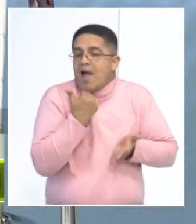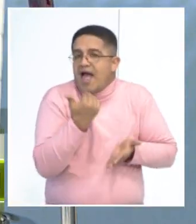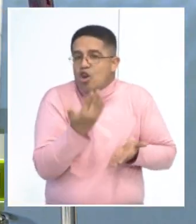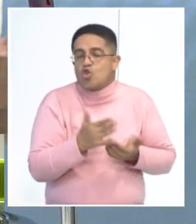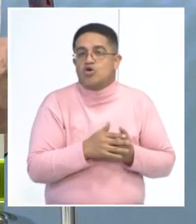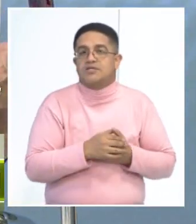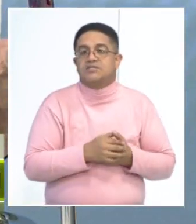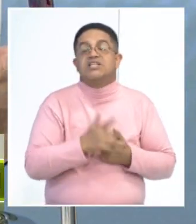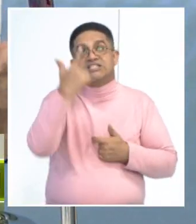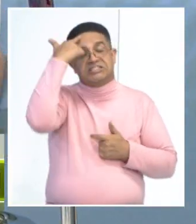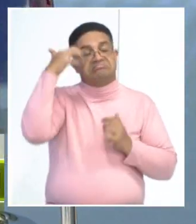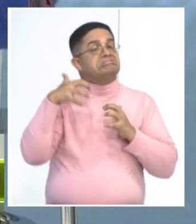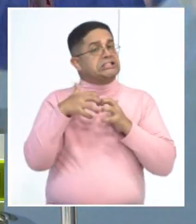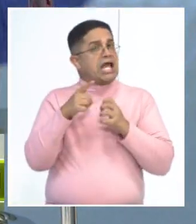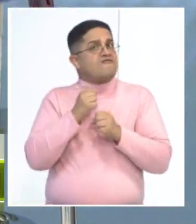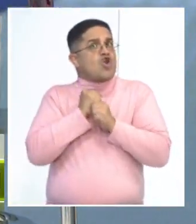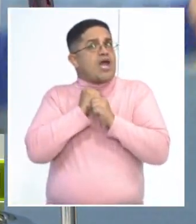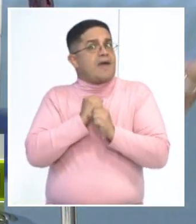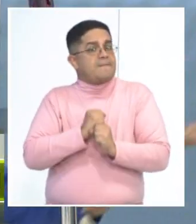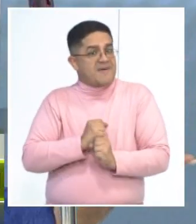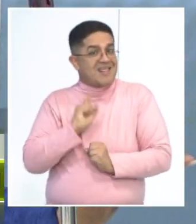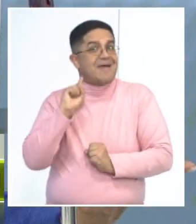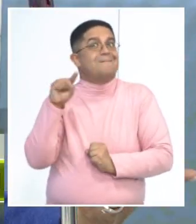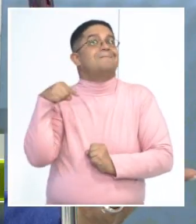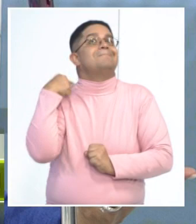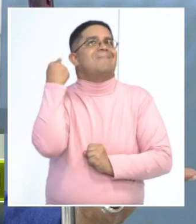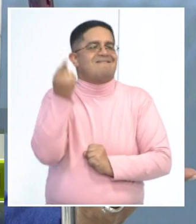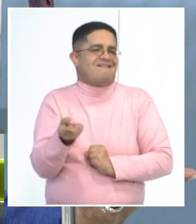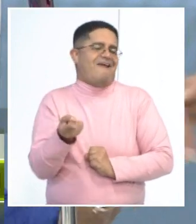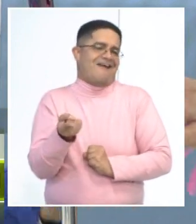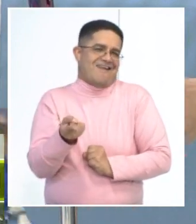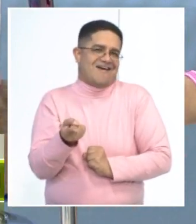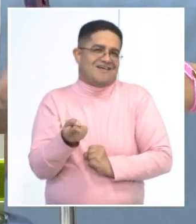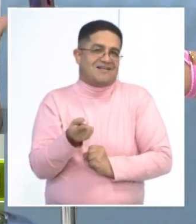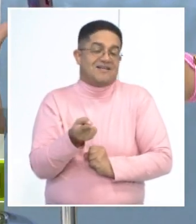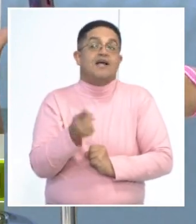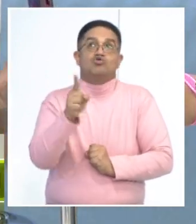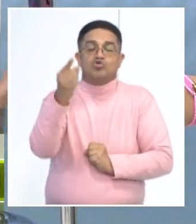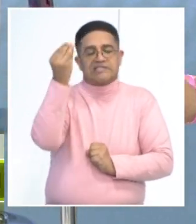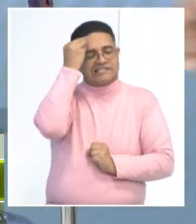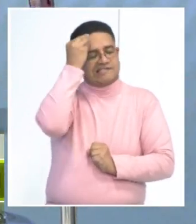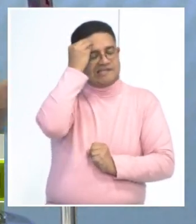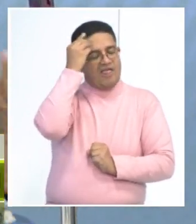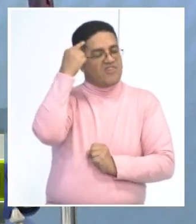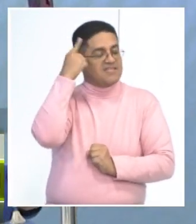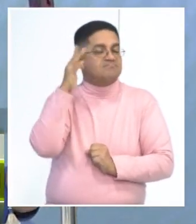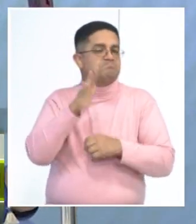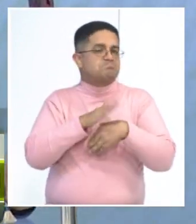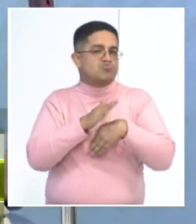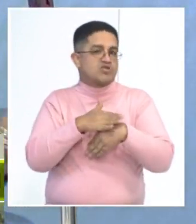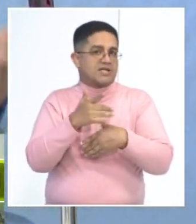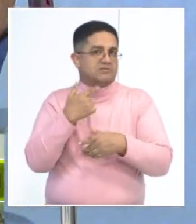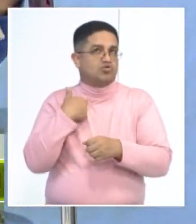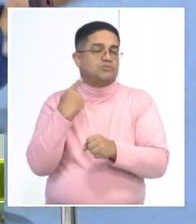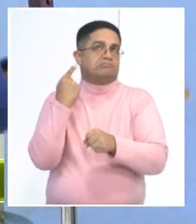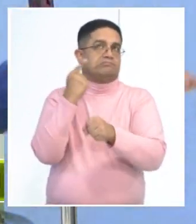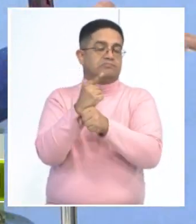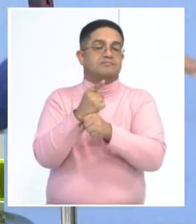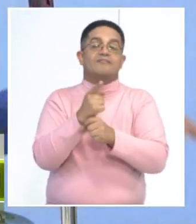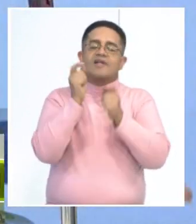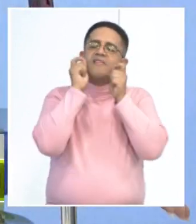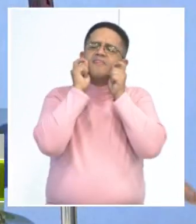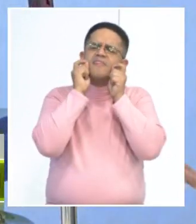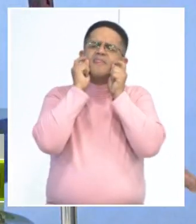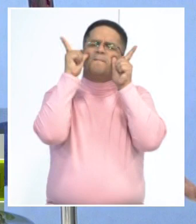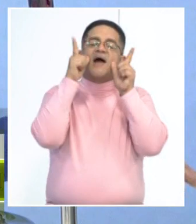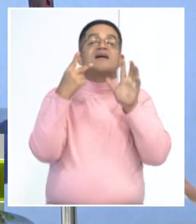tu cerebro va a esperar el mañana a la hora que le dijiste. Y si tú le dices a tu cerebro, porque recibe comandos, despiértate a